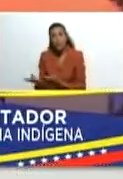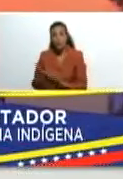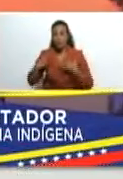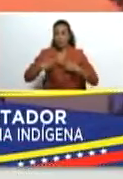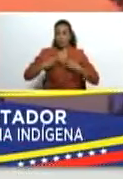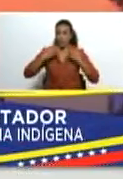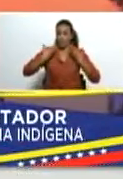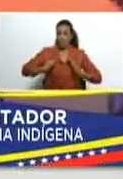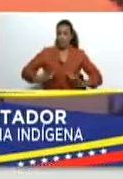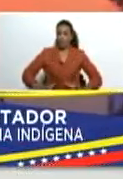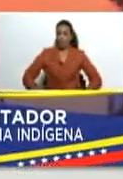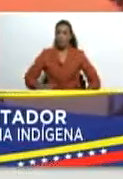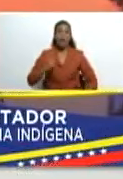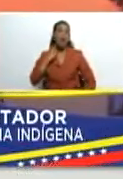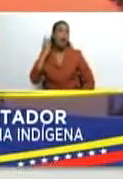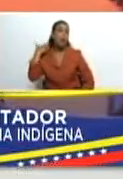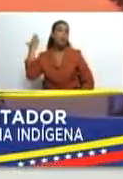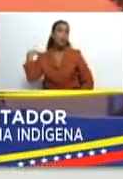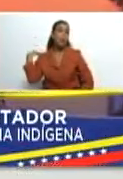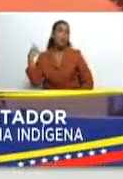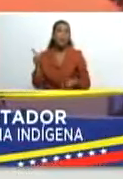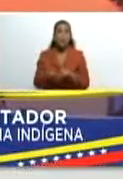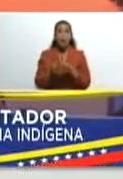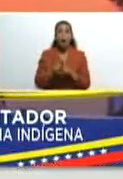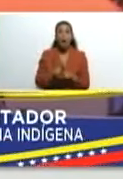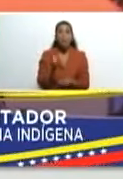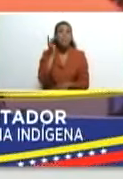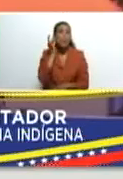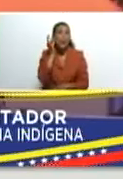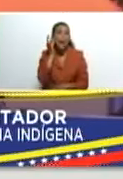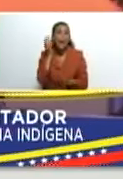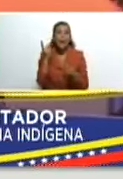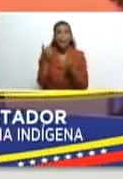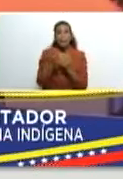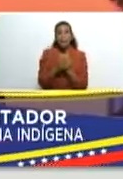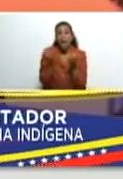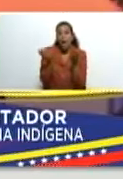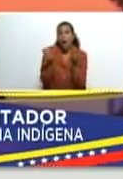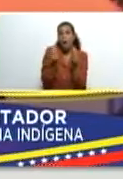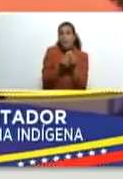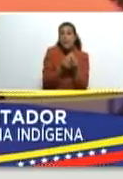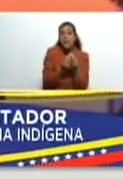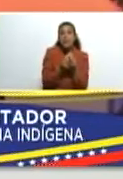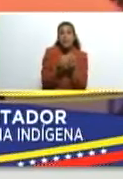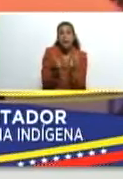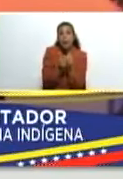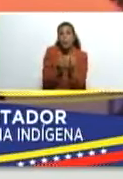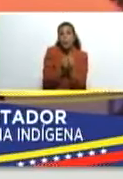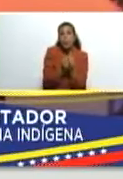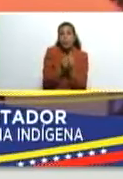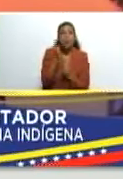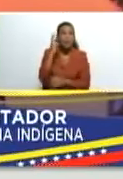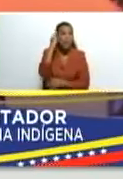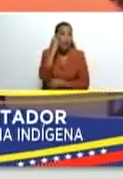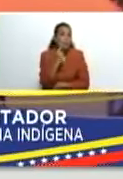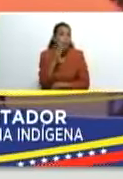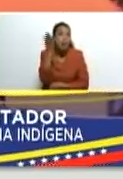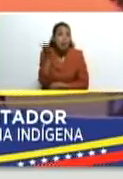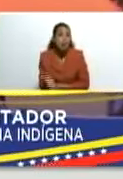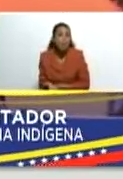vestida a la usanza como Manuelita Sáenz, la compañera Ima Sumat